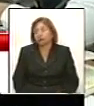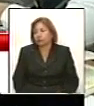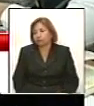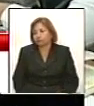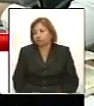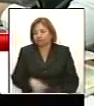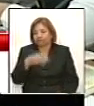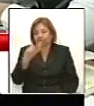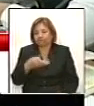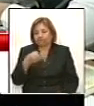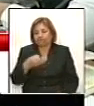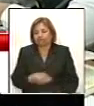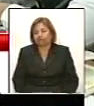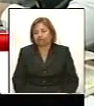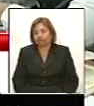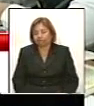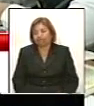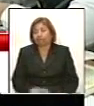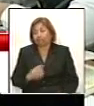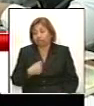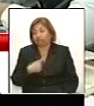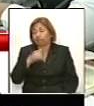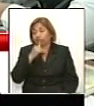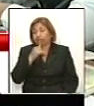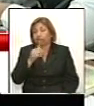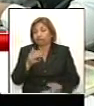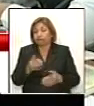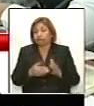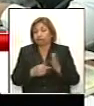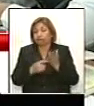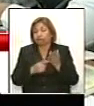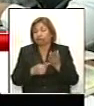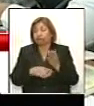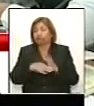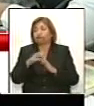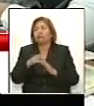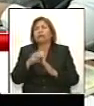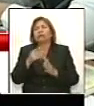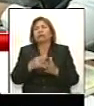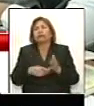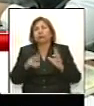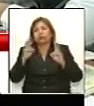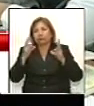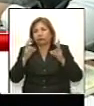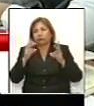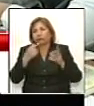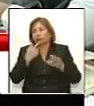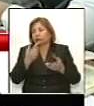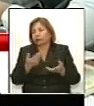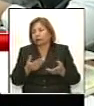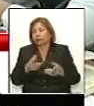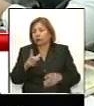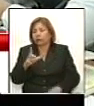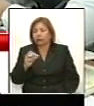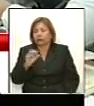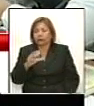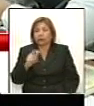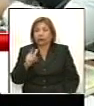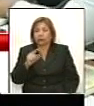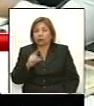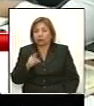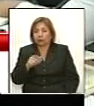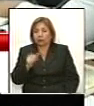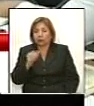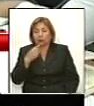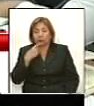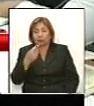si bien es cierto, yo estoy como representante de la División de Alta Tecnología, pero justo tocaron mi tema, que es geolocalización, porque quien les habla